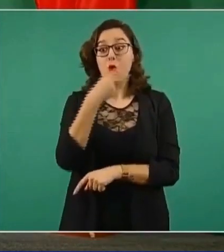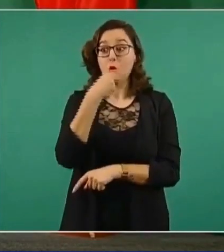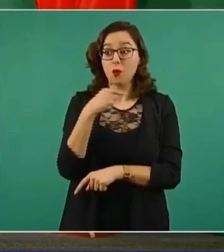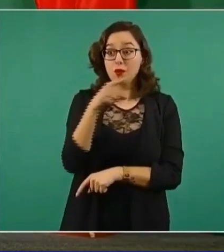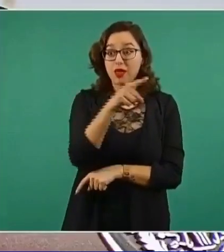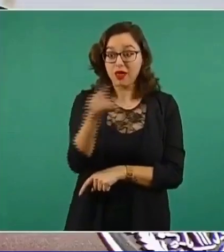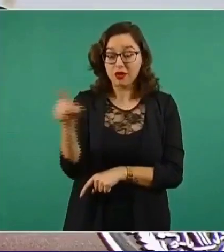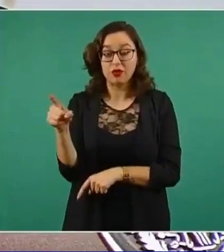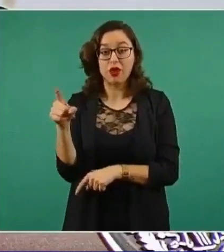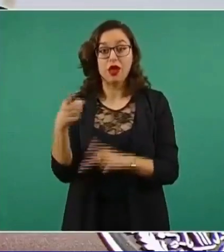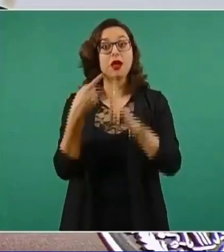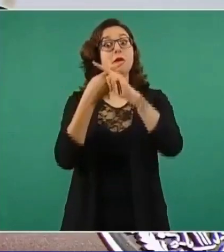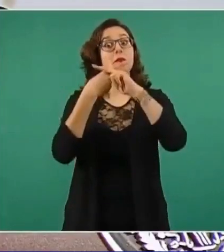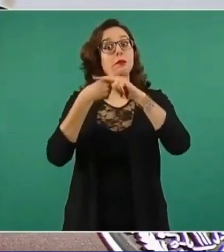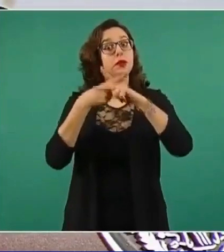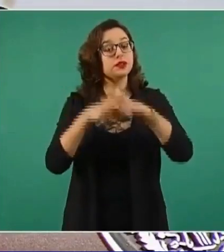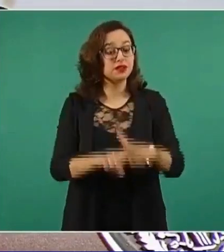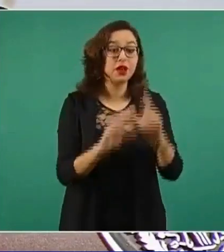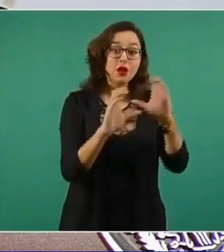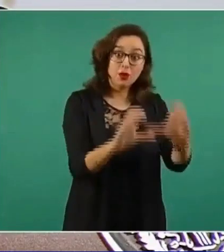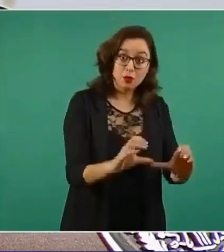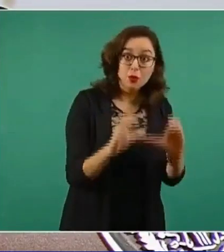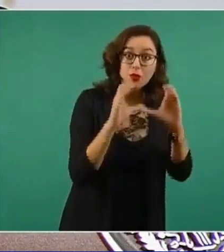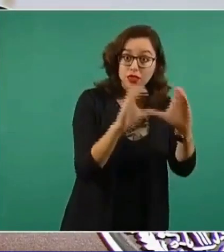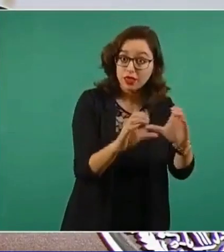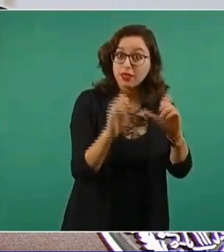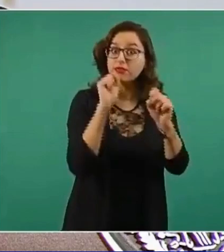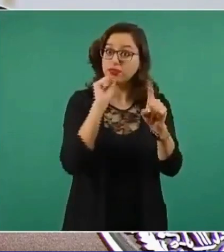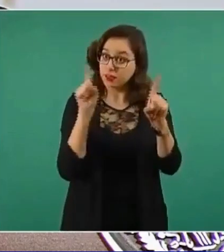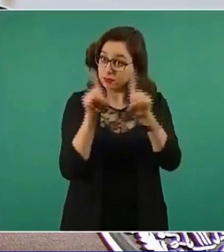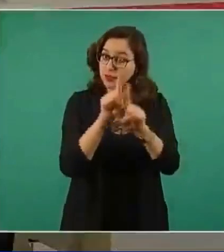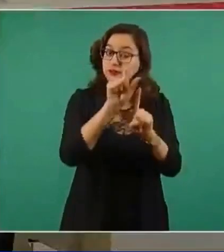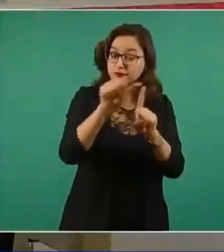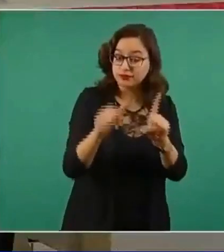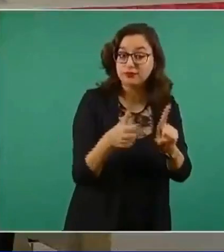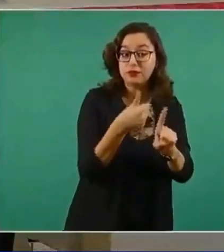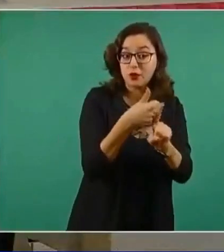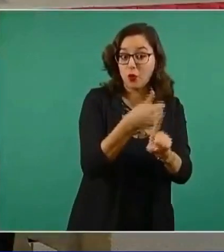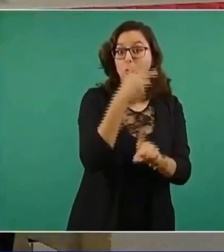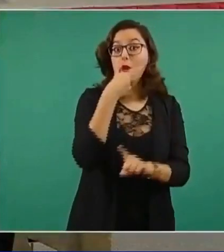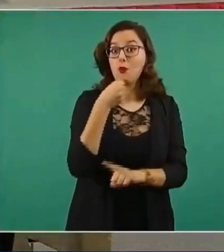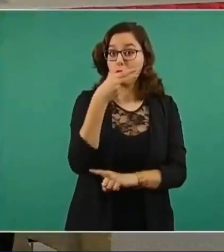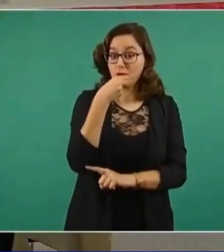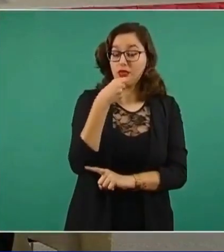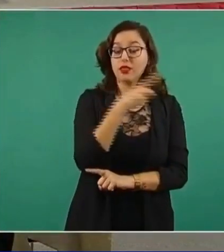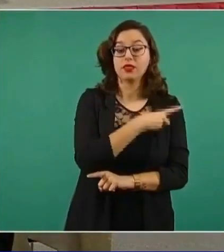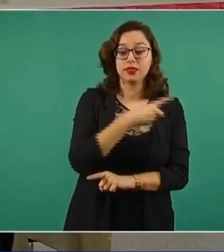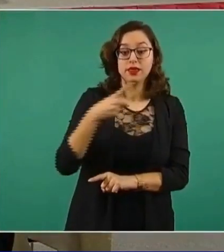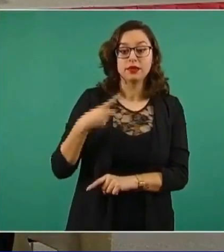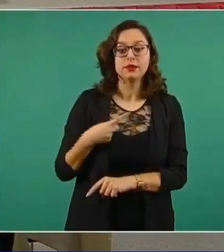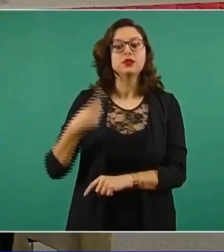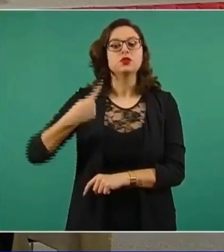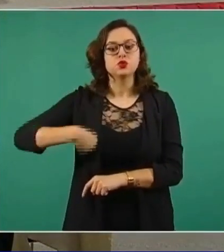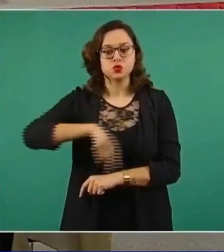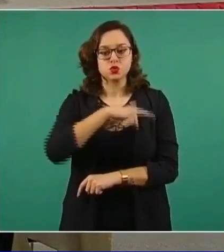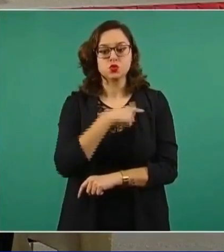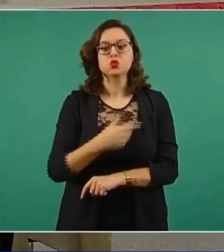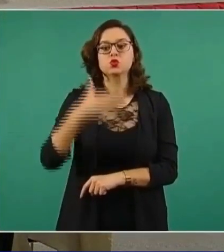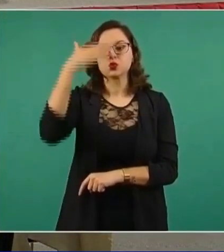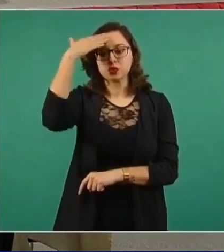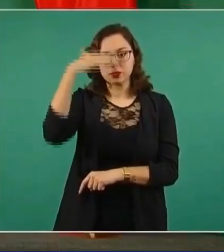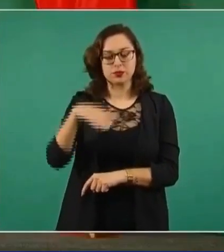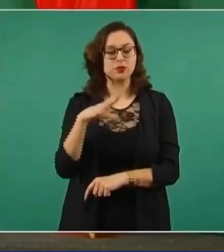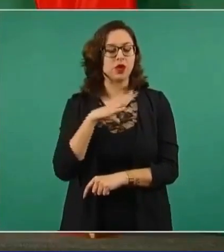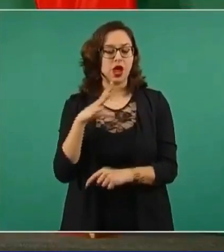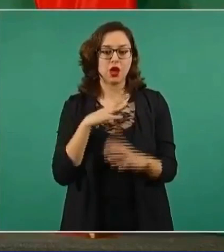quehaceres. Sabemos, lo sabemos por muchas vías y la